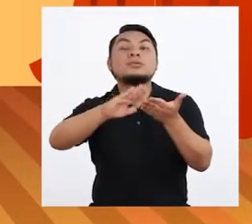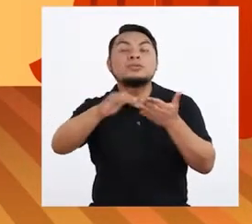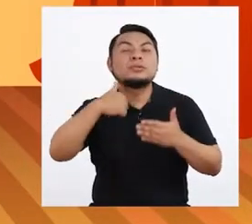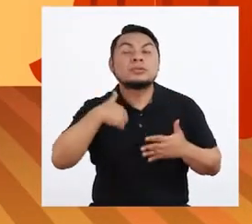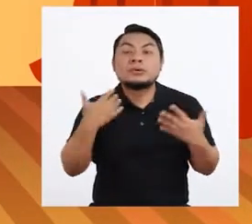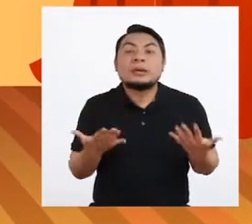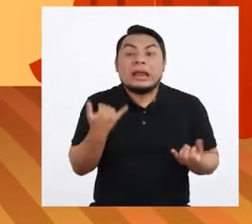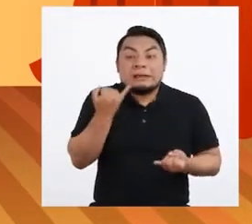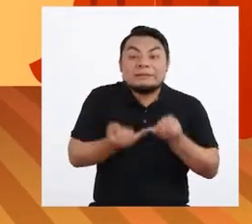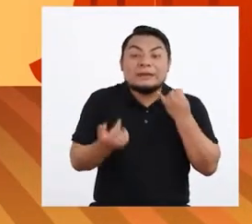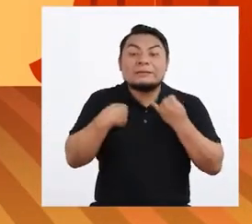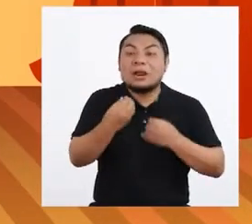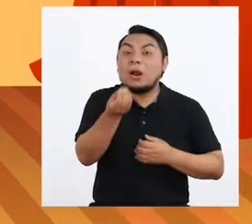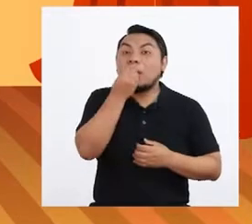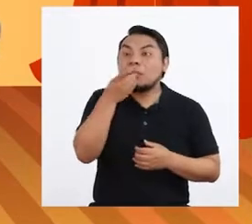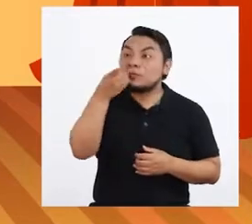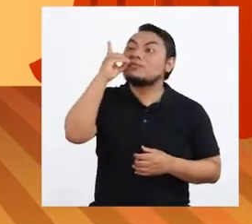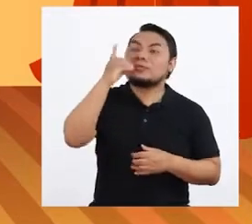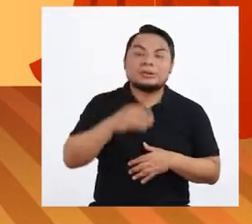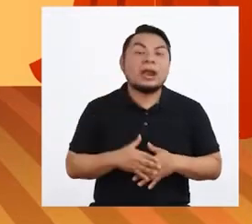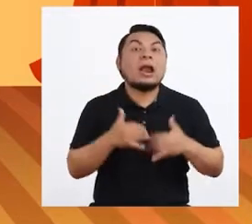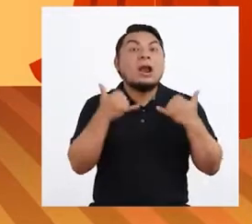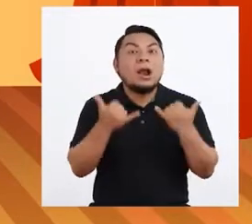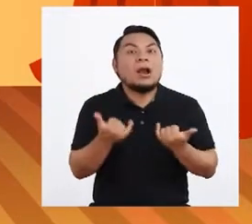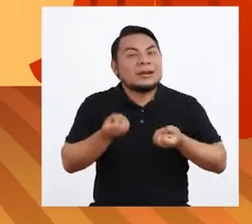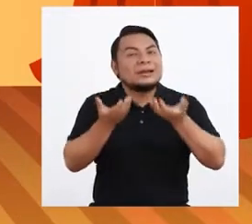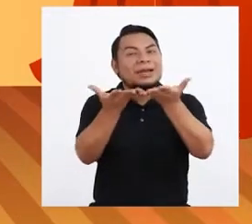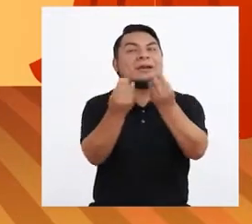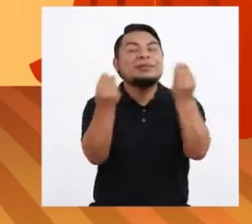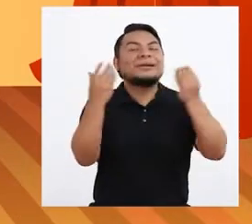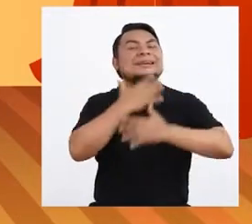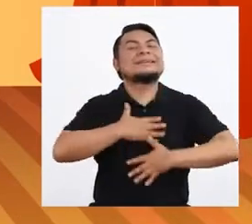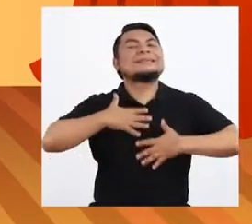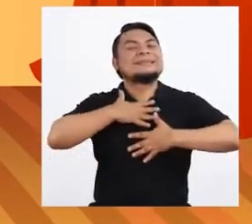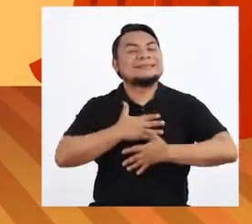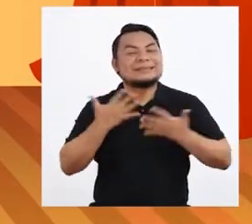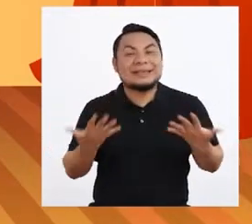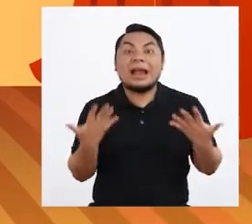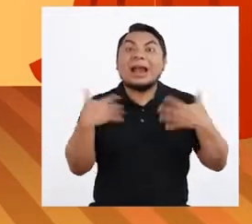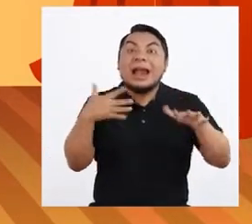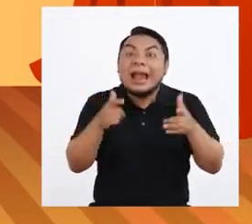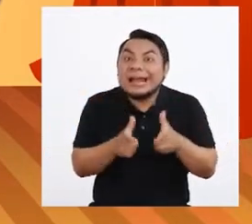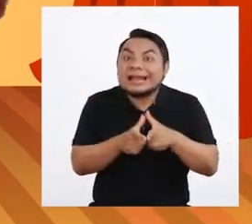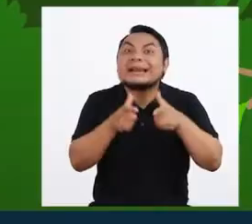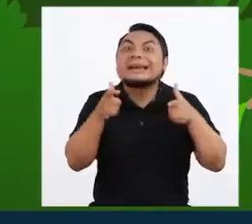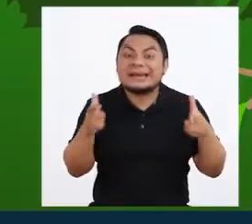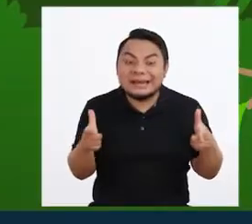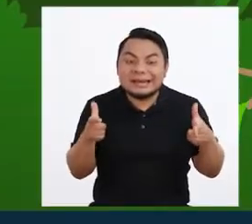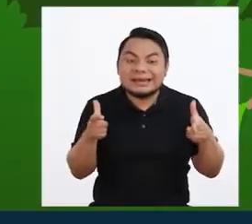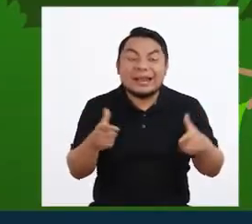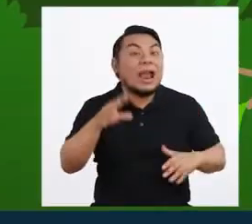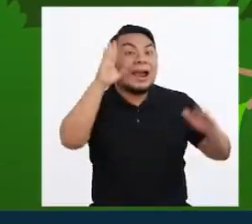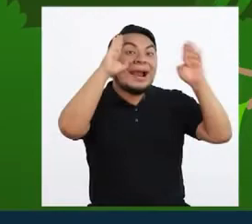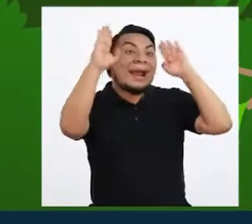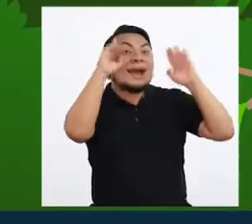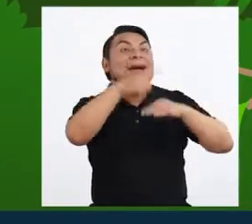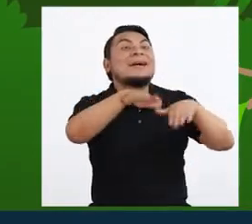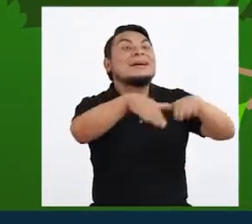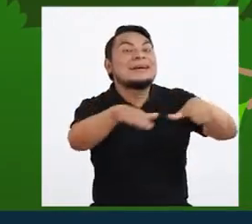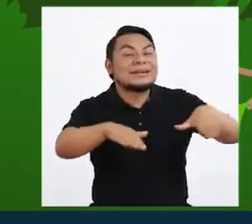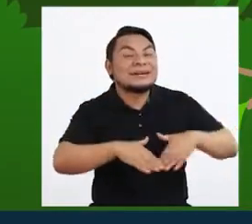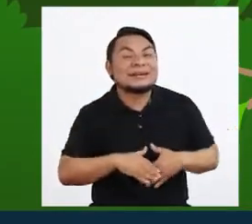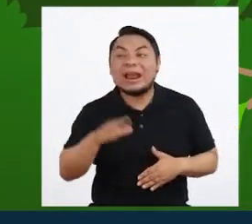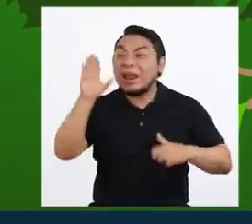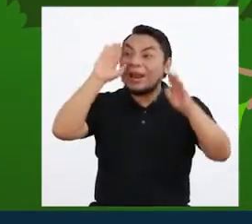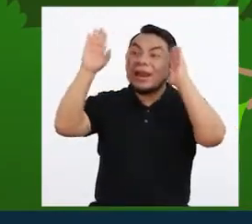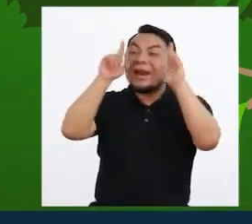Disculpen, pero estaba terminando mi desayuno. Hoy les traigo mucha diversión y una gran... Hola, niñas y